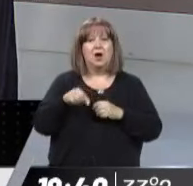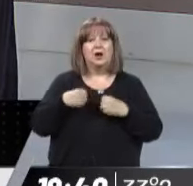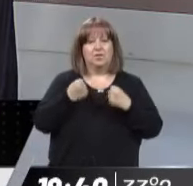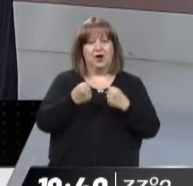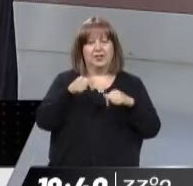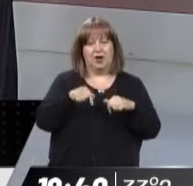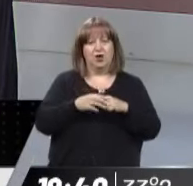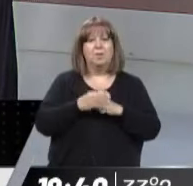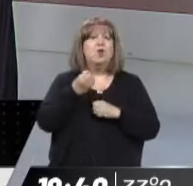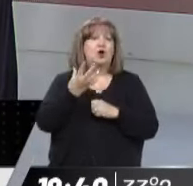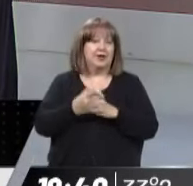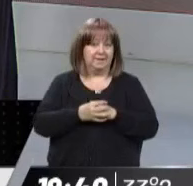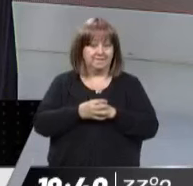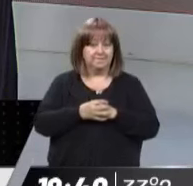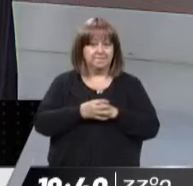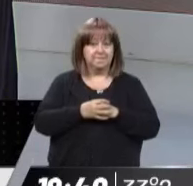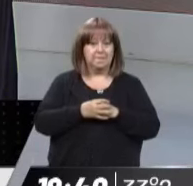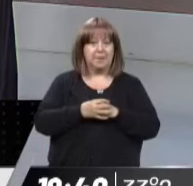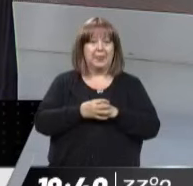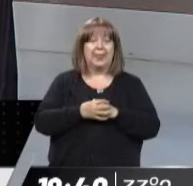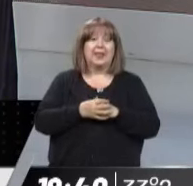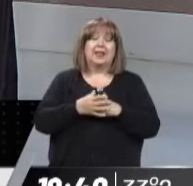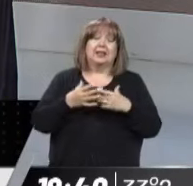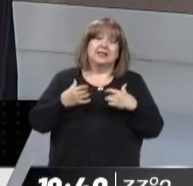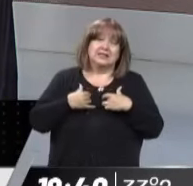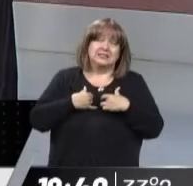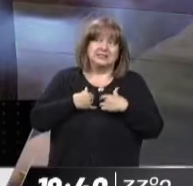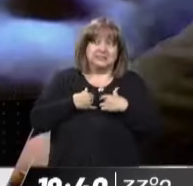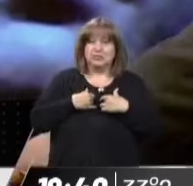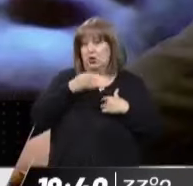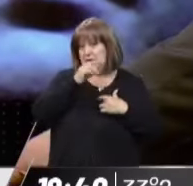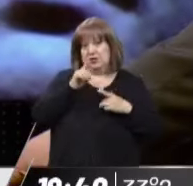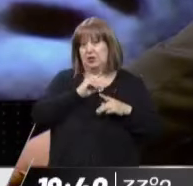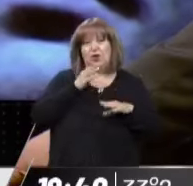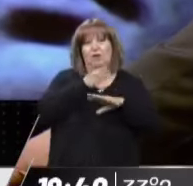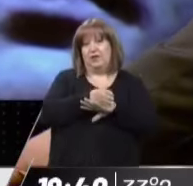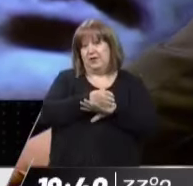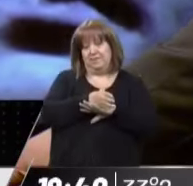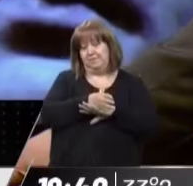está sintiendo esta nueva ola de fuerza? Por mi hijo.